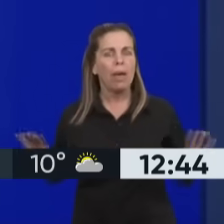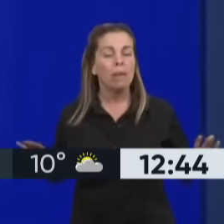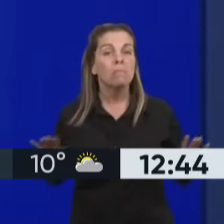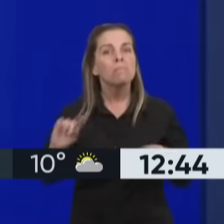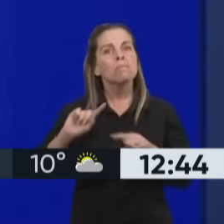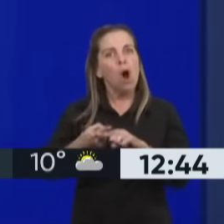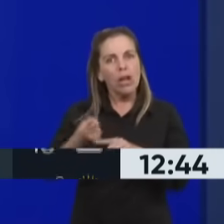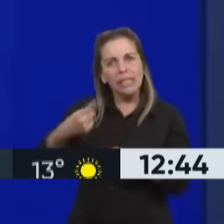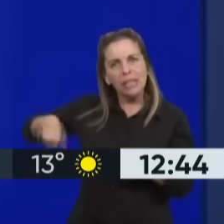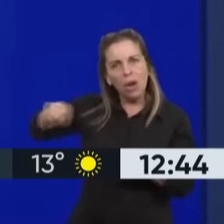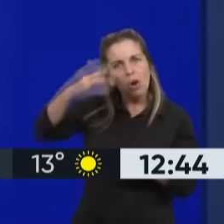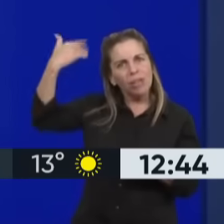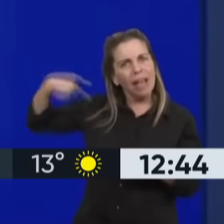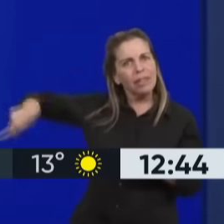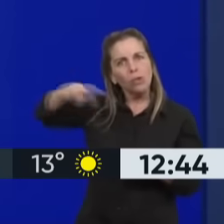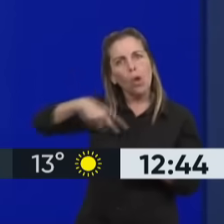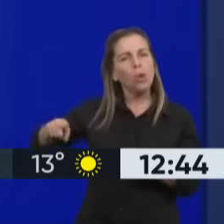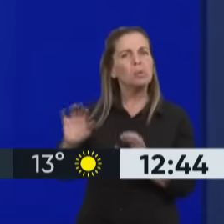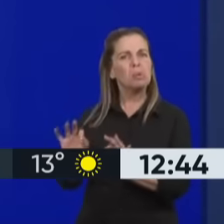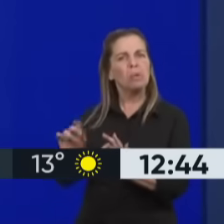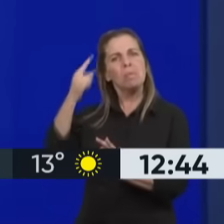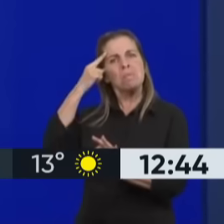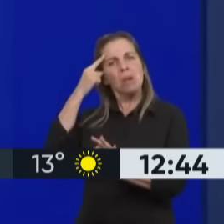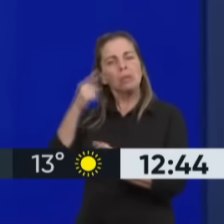políticos se contentaban con administrar la decadencia.